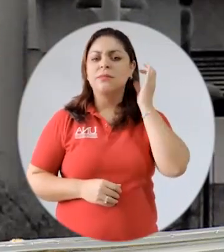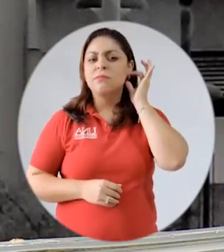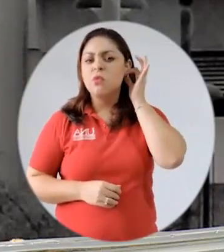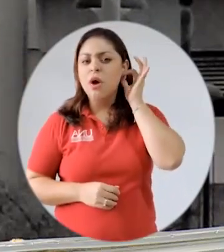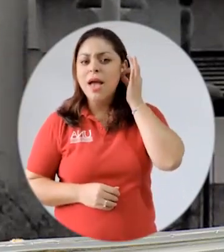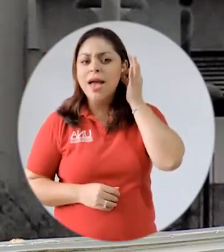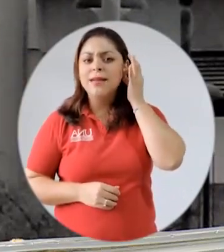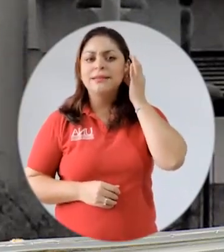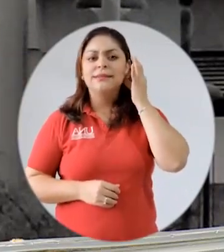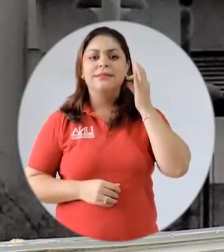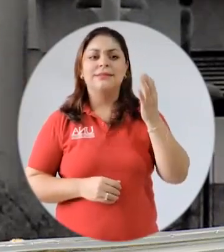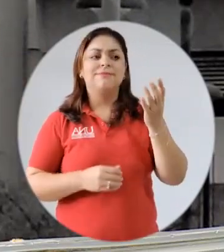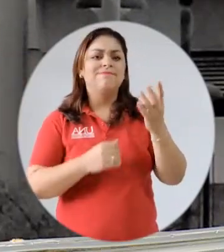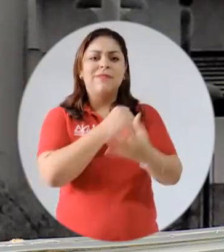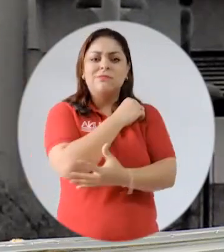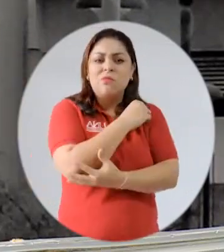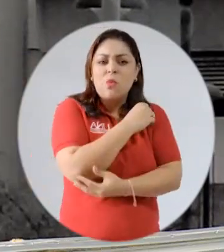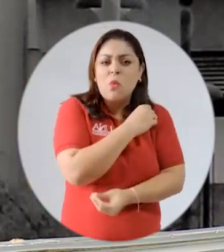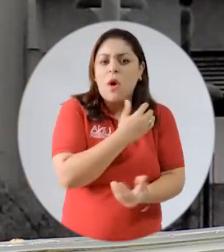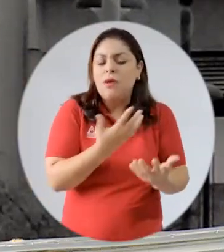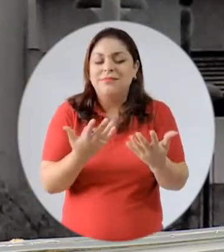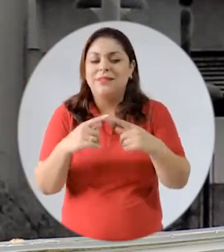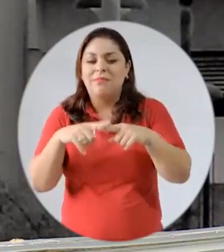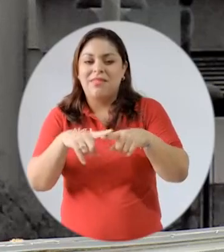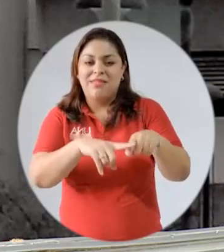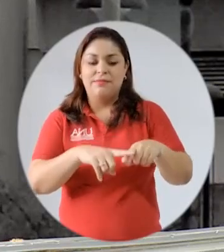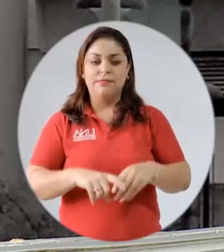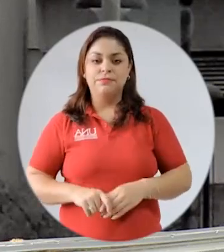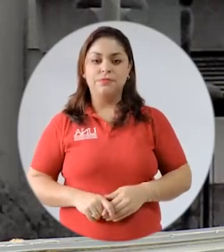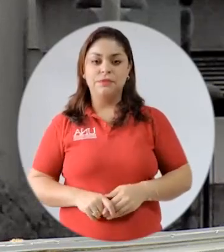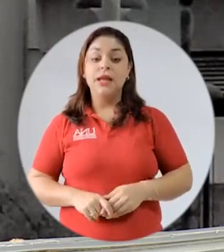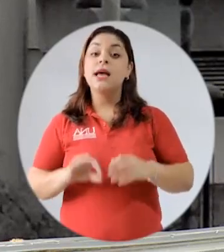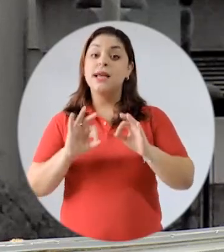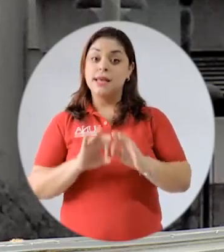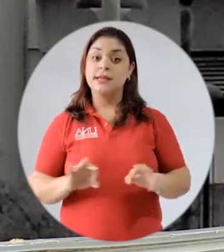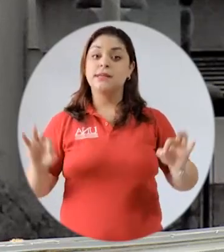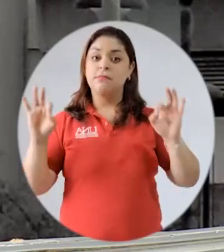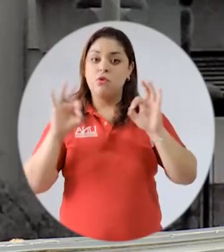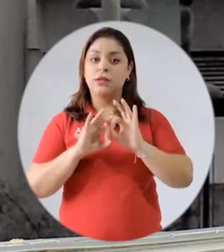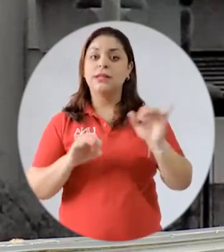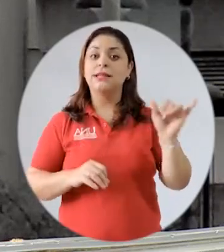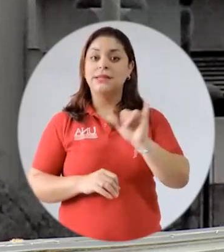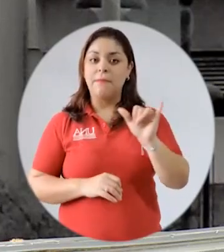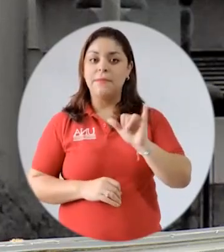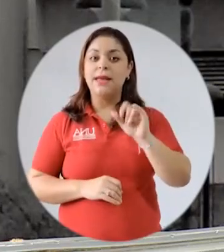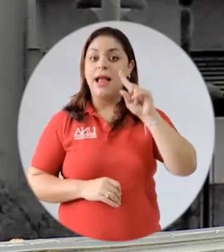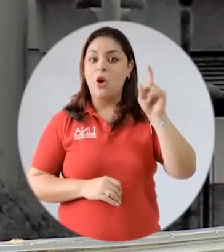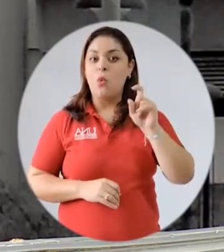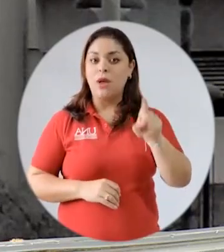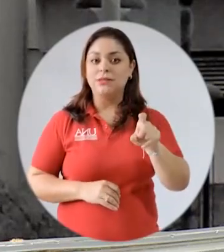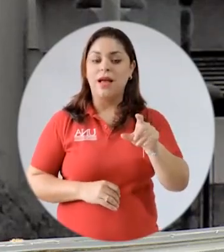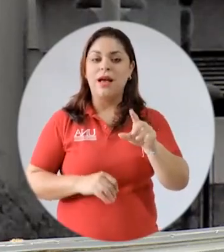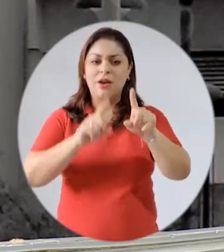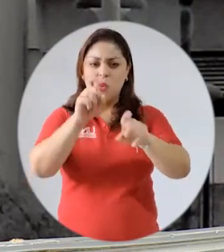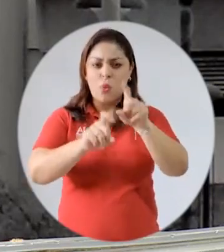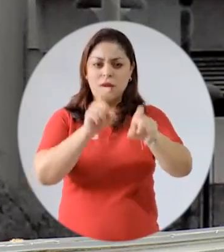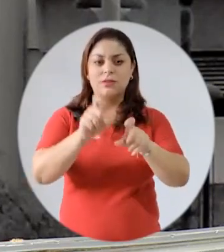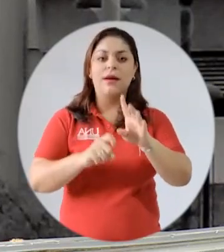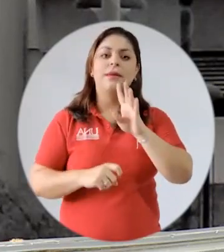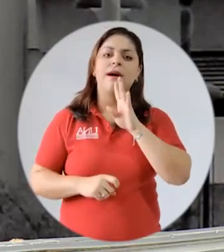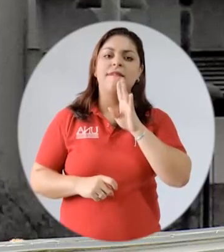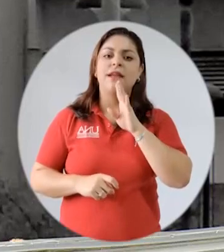encuesta que realizó el INEC sobre este tema refleja que hay brechas importantes entre la forma en que usamos el tiempo las mujeres y los hombres. Y precisamente,